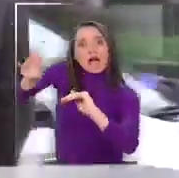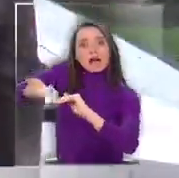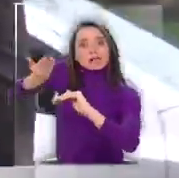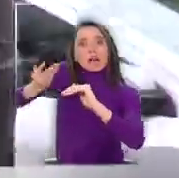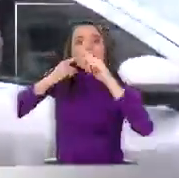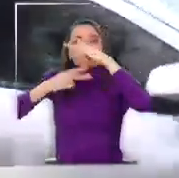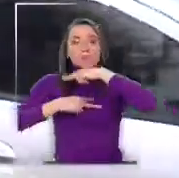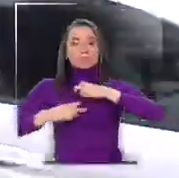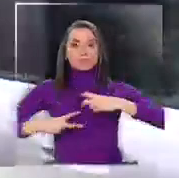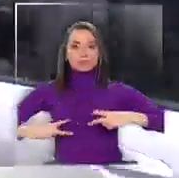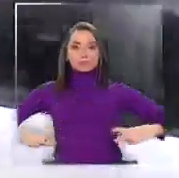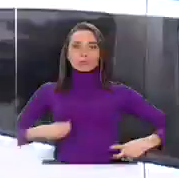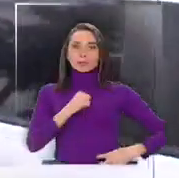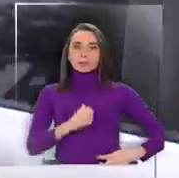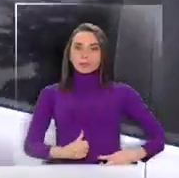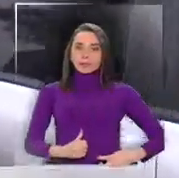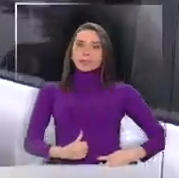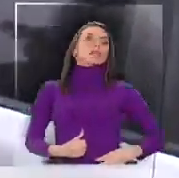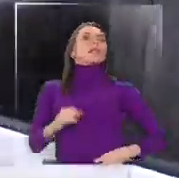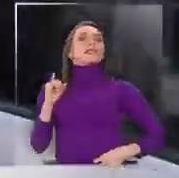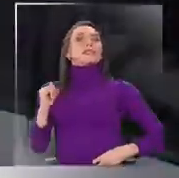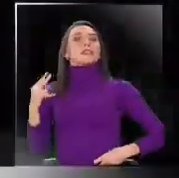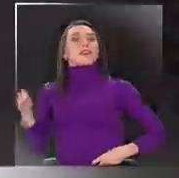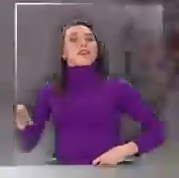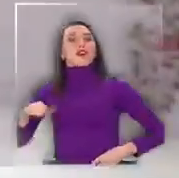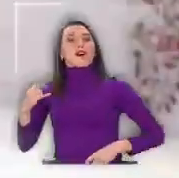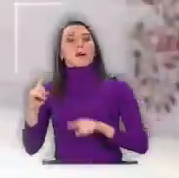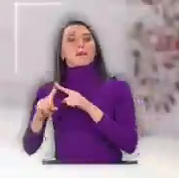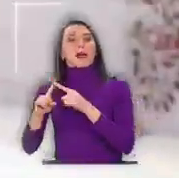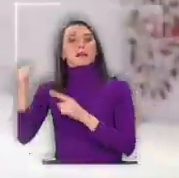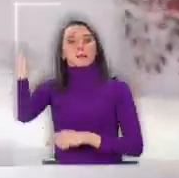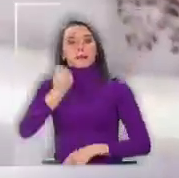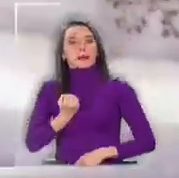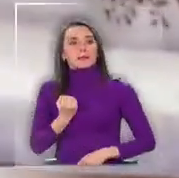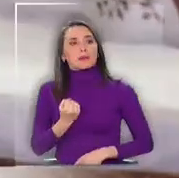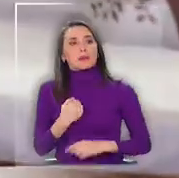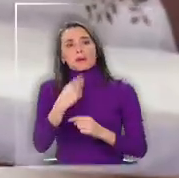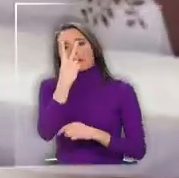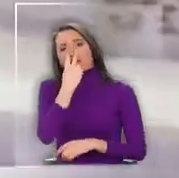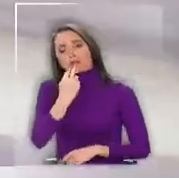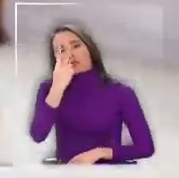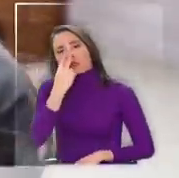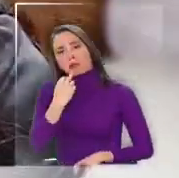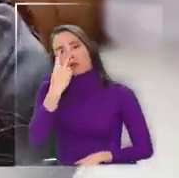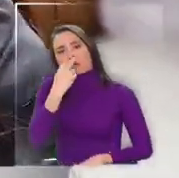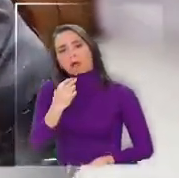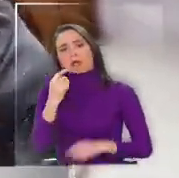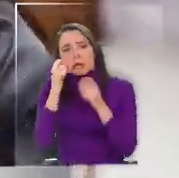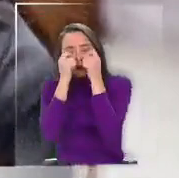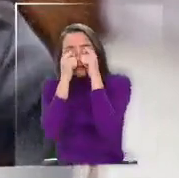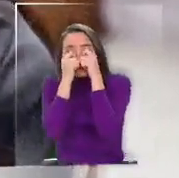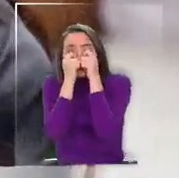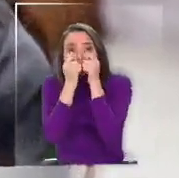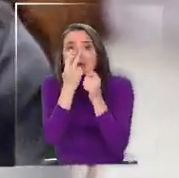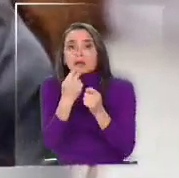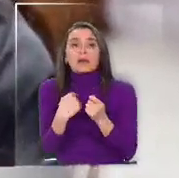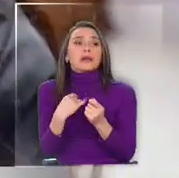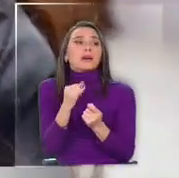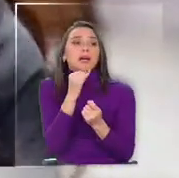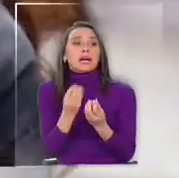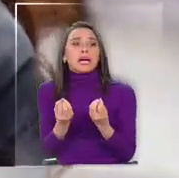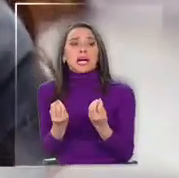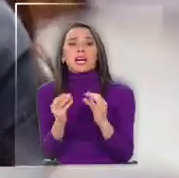muerte y si hubo o no participación del joven. Yo no traje a esta familia. Yo no traje a esta